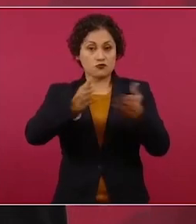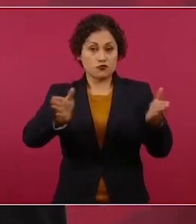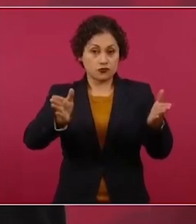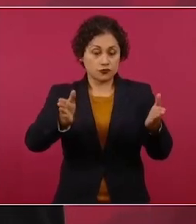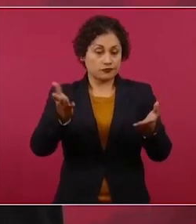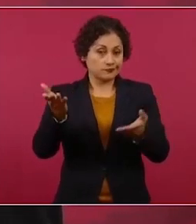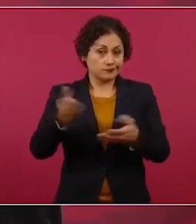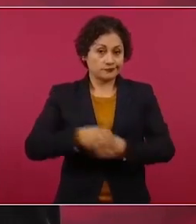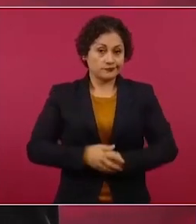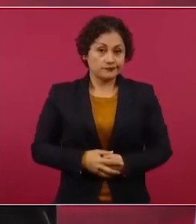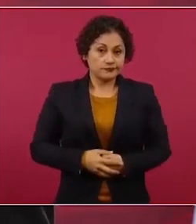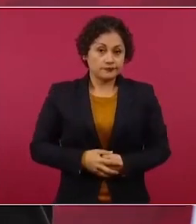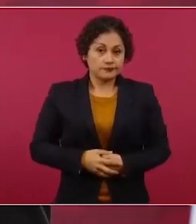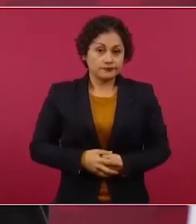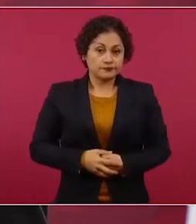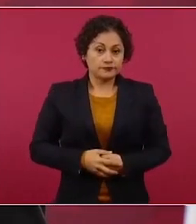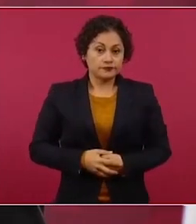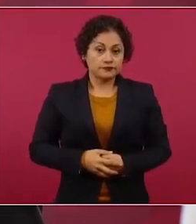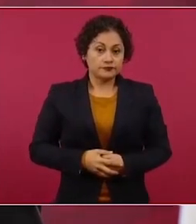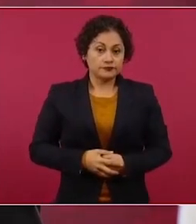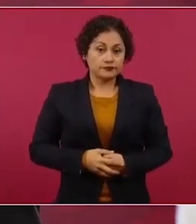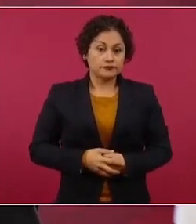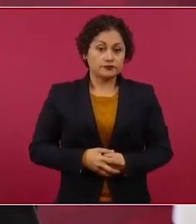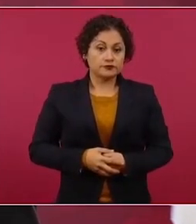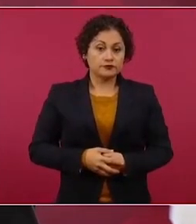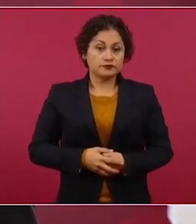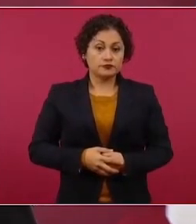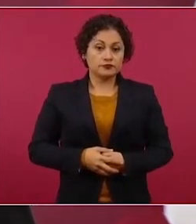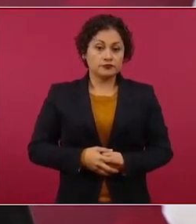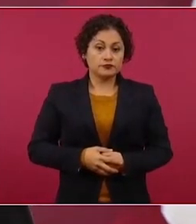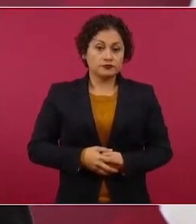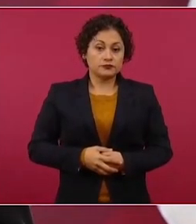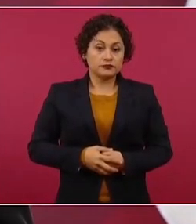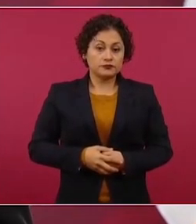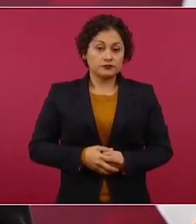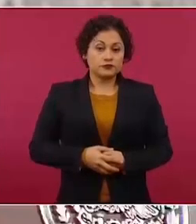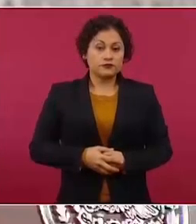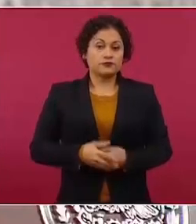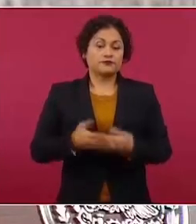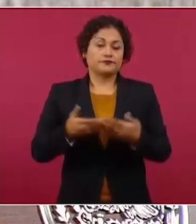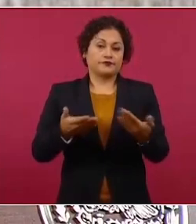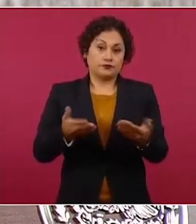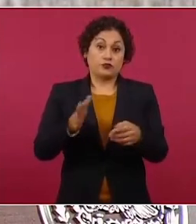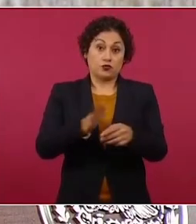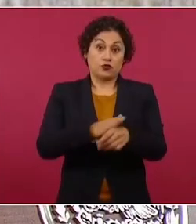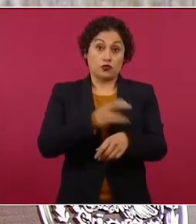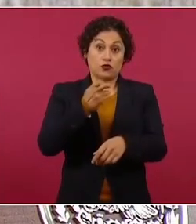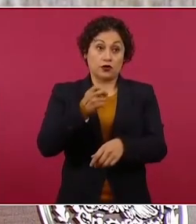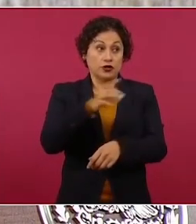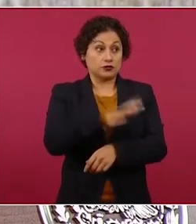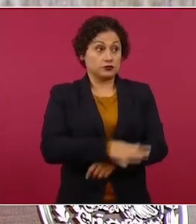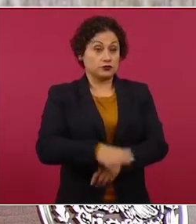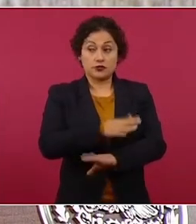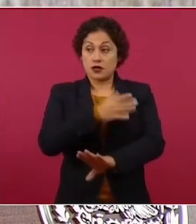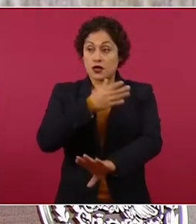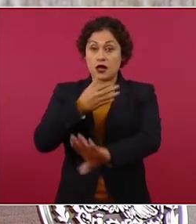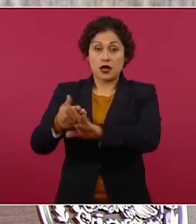y un daño a una personalidad como Ciro genera